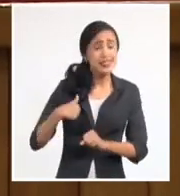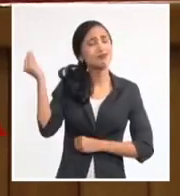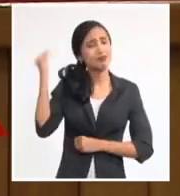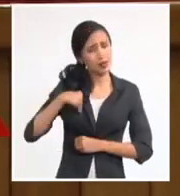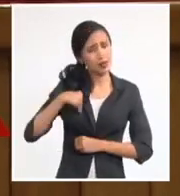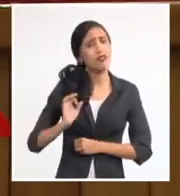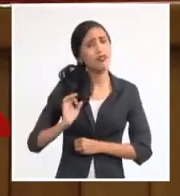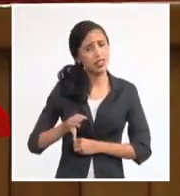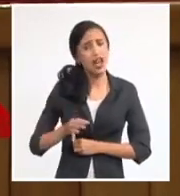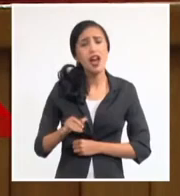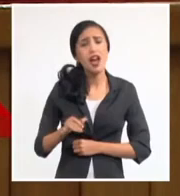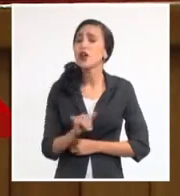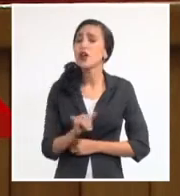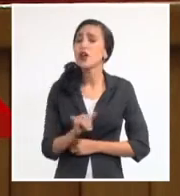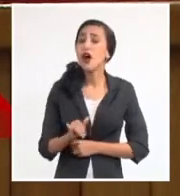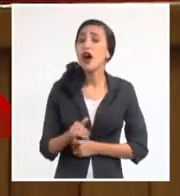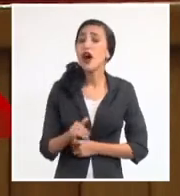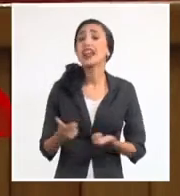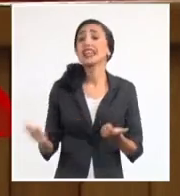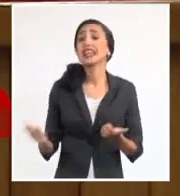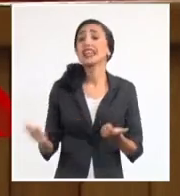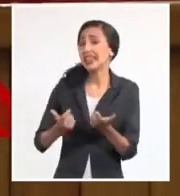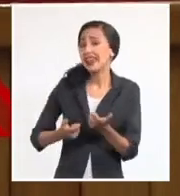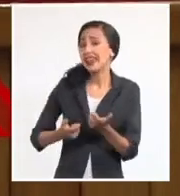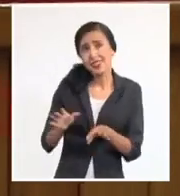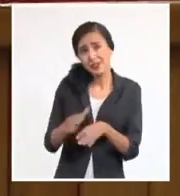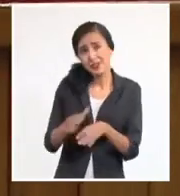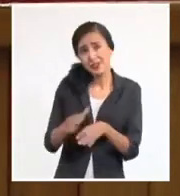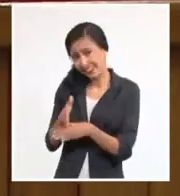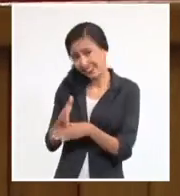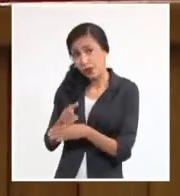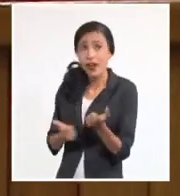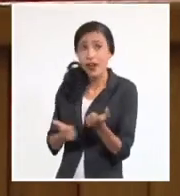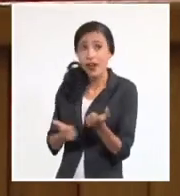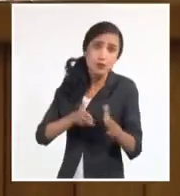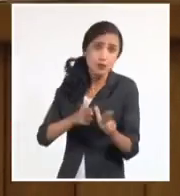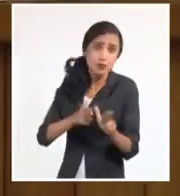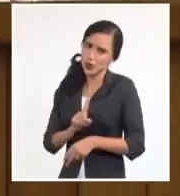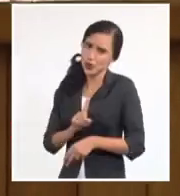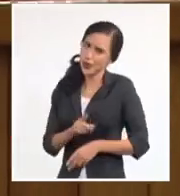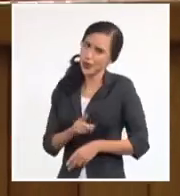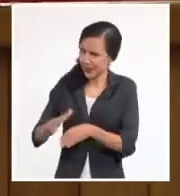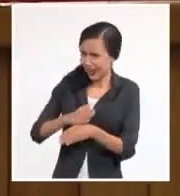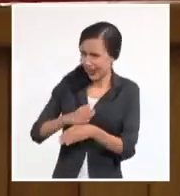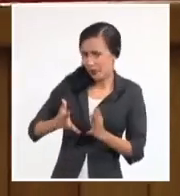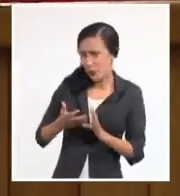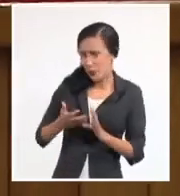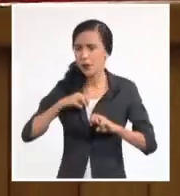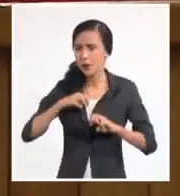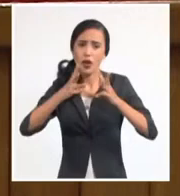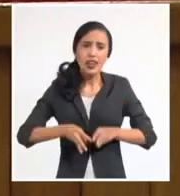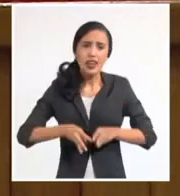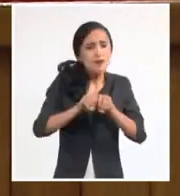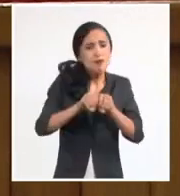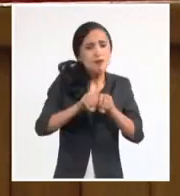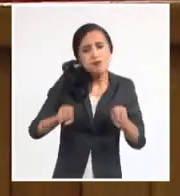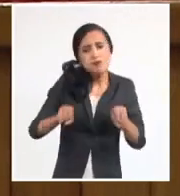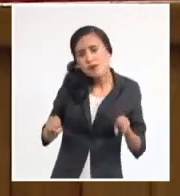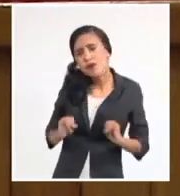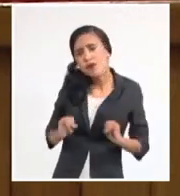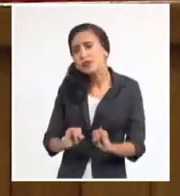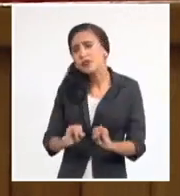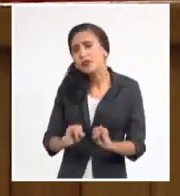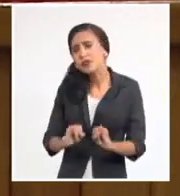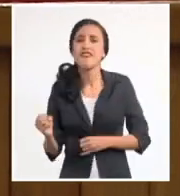y el incremento de las acciones de la guerra no convencional y el golpe blando por parte del gobierno de Estados Unidos, además de